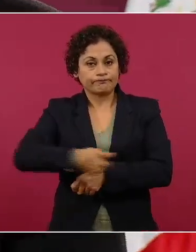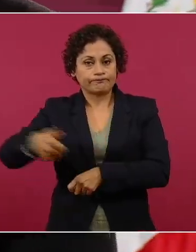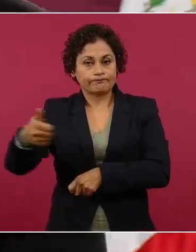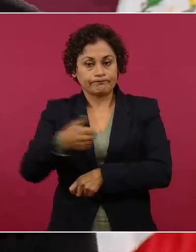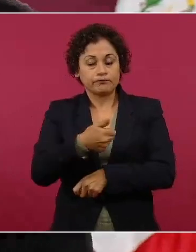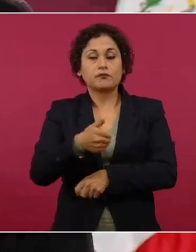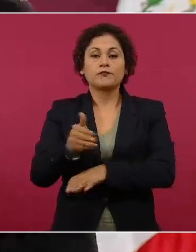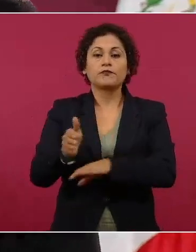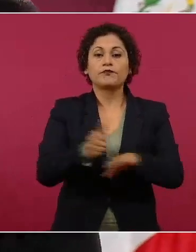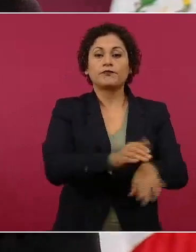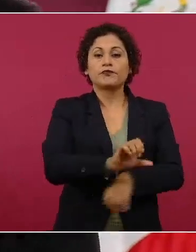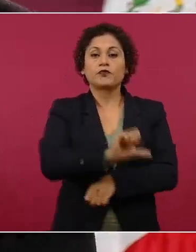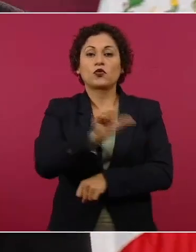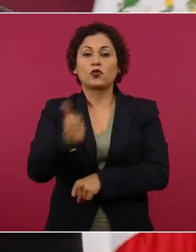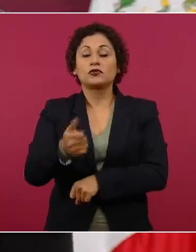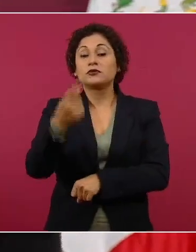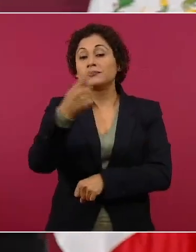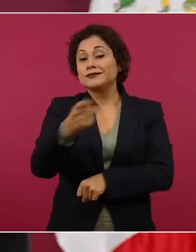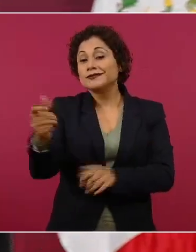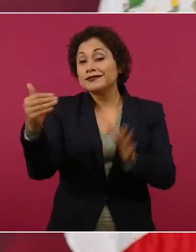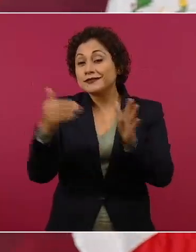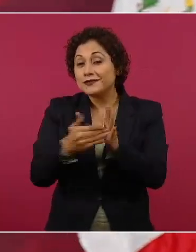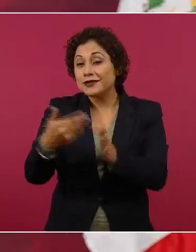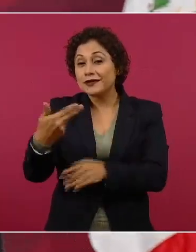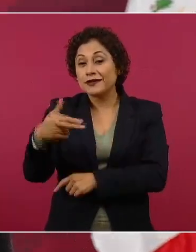para 100,000 hectáreas.